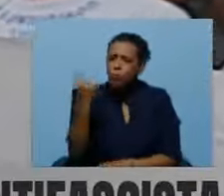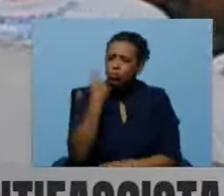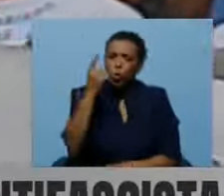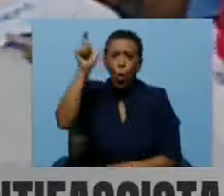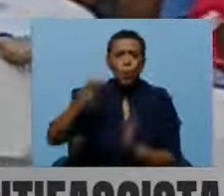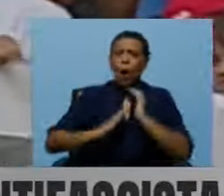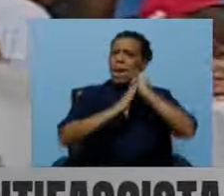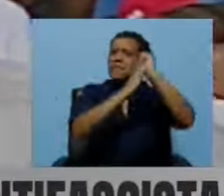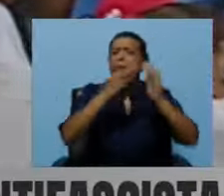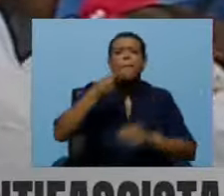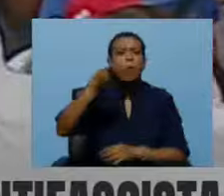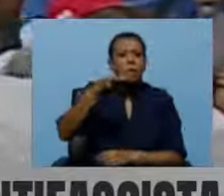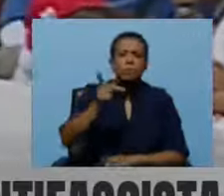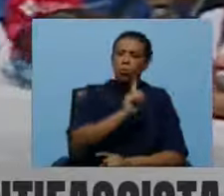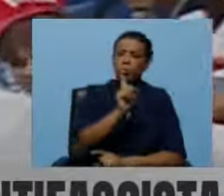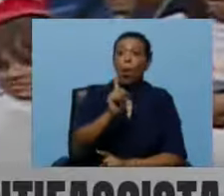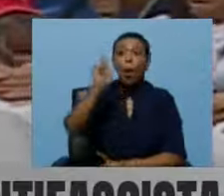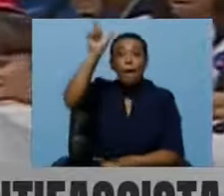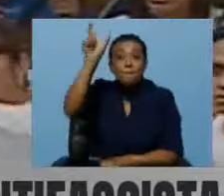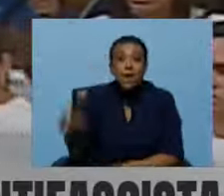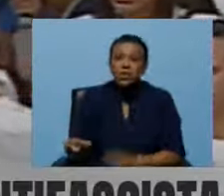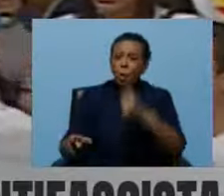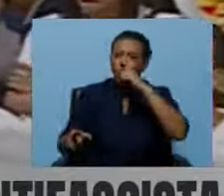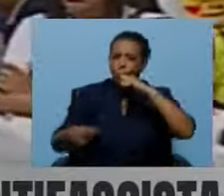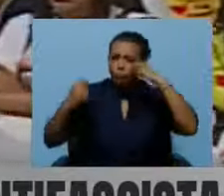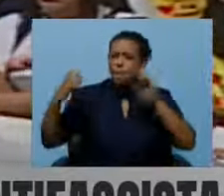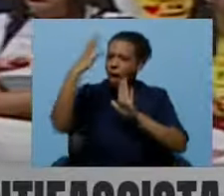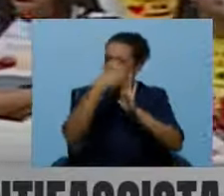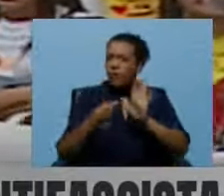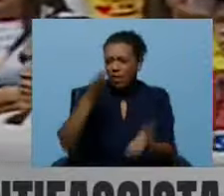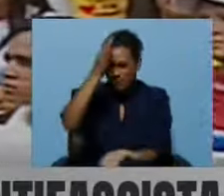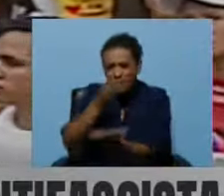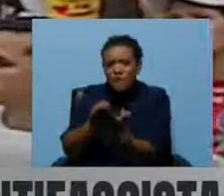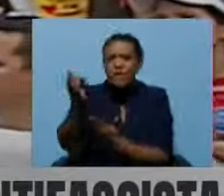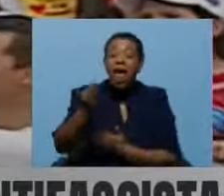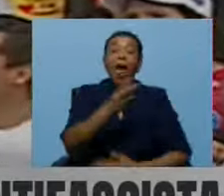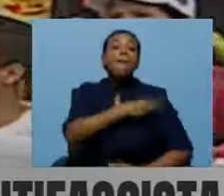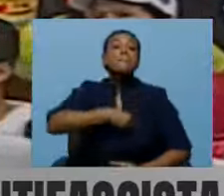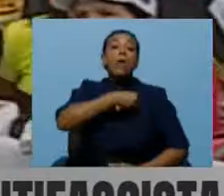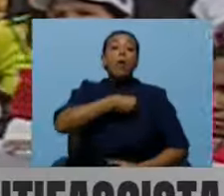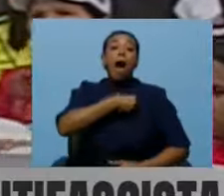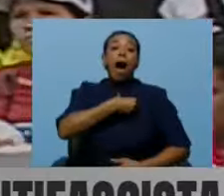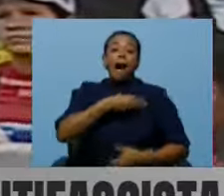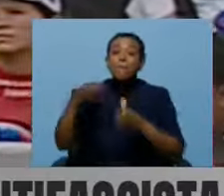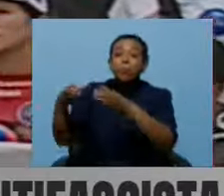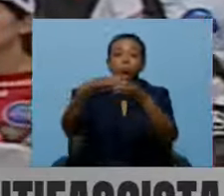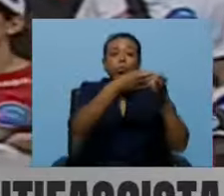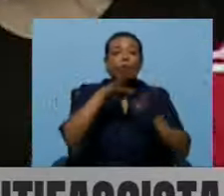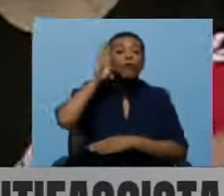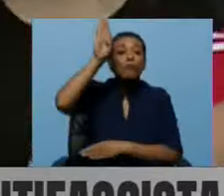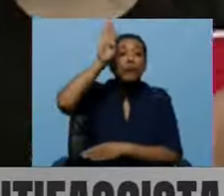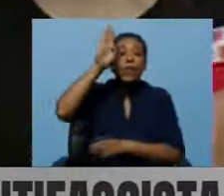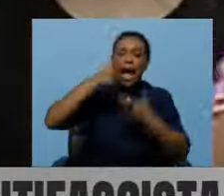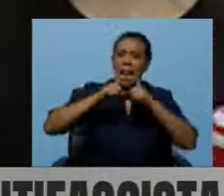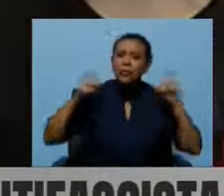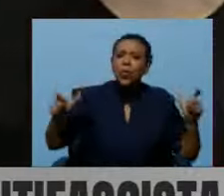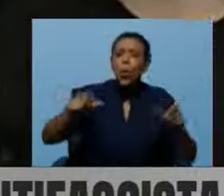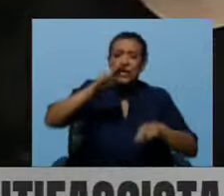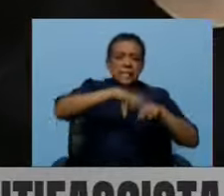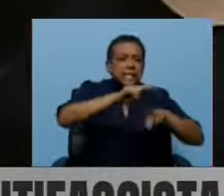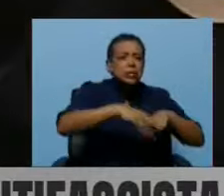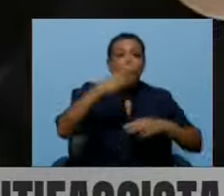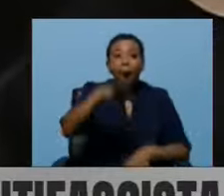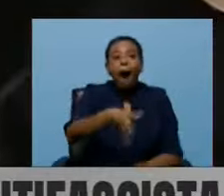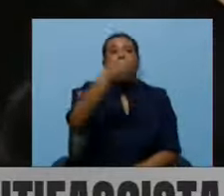un líder político, sino como un modelo de fe y moral para las futuras